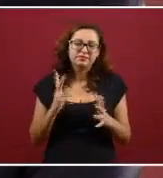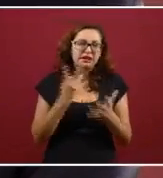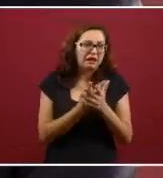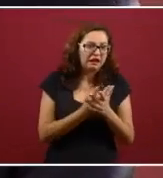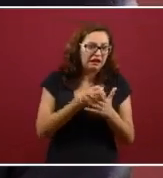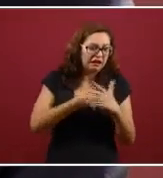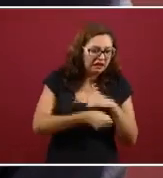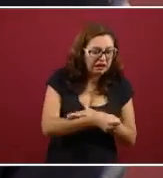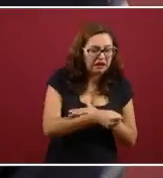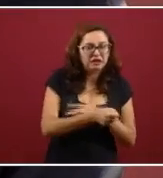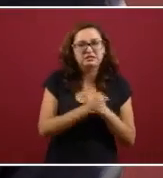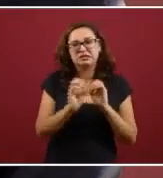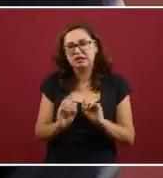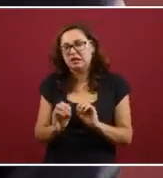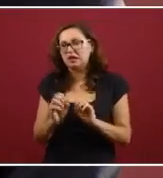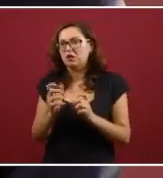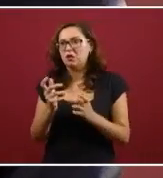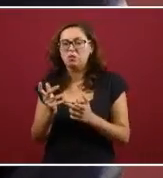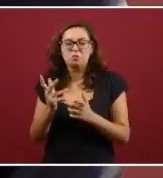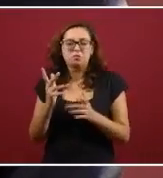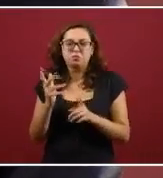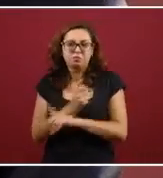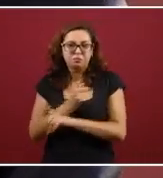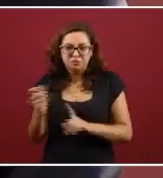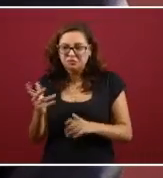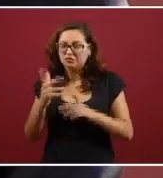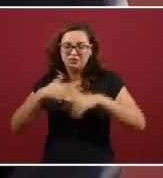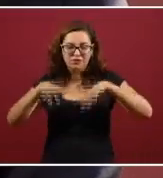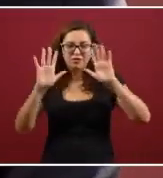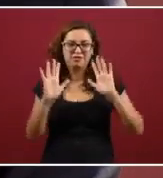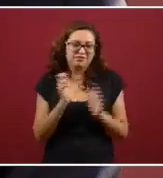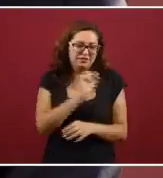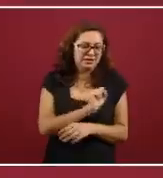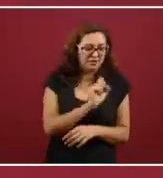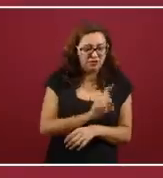prisión, por eso viene lo del sabadazo, ¿sí?